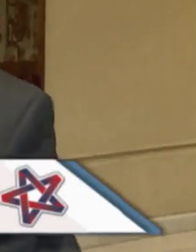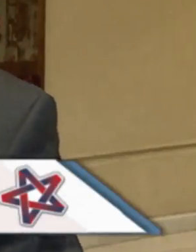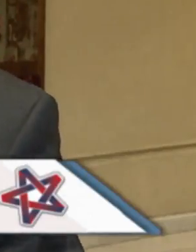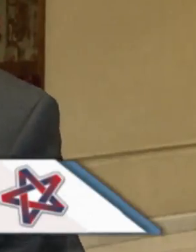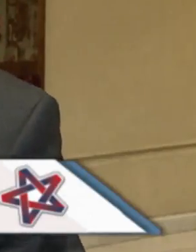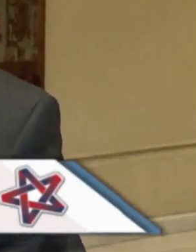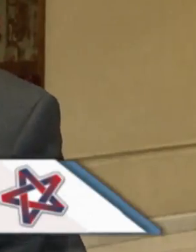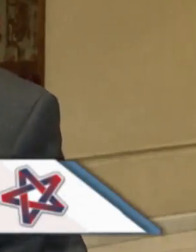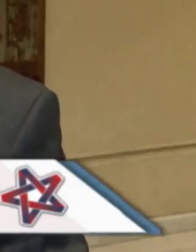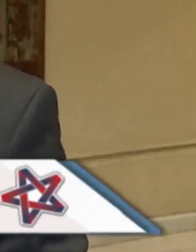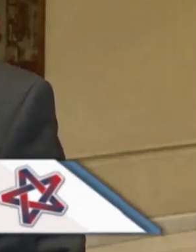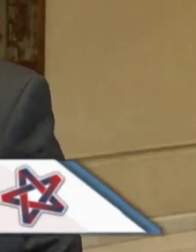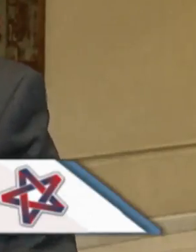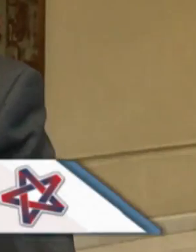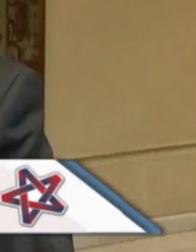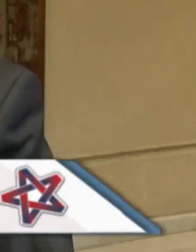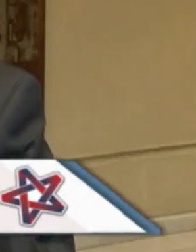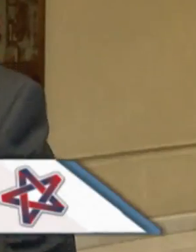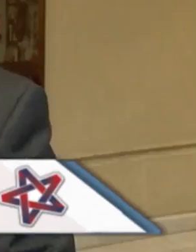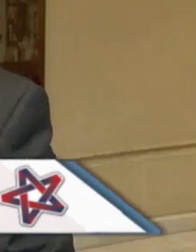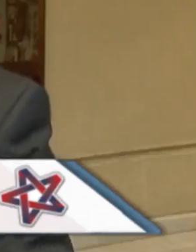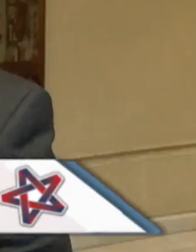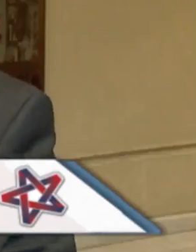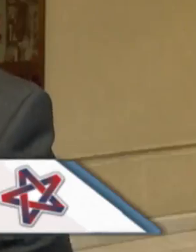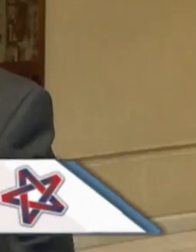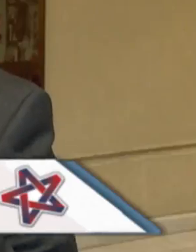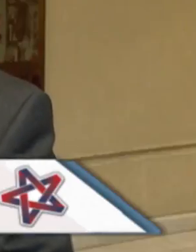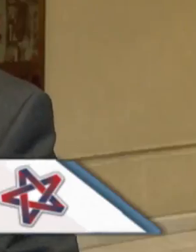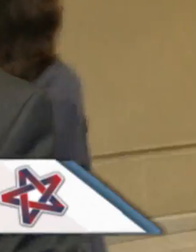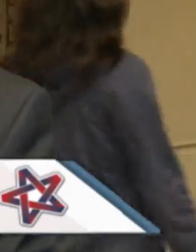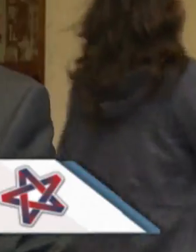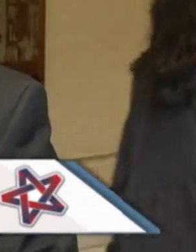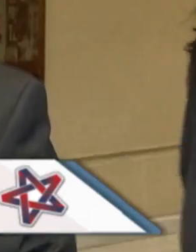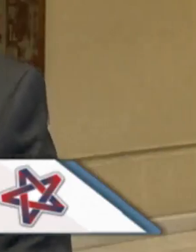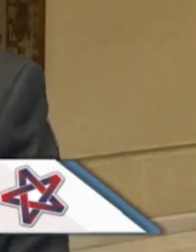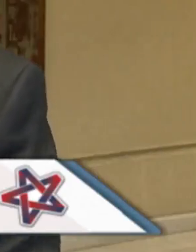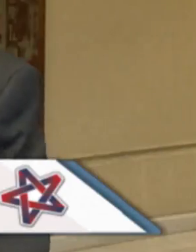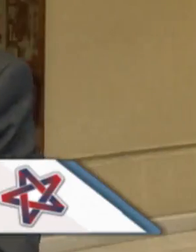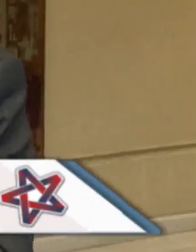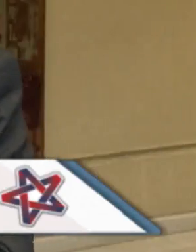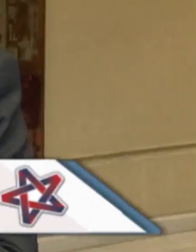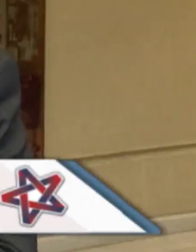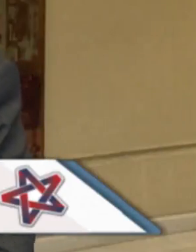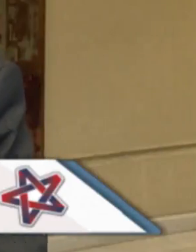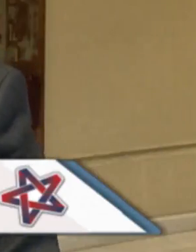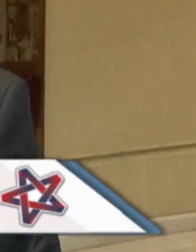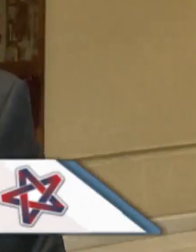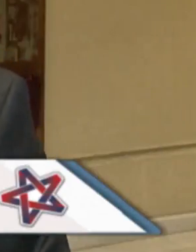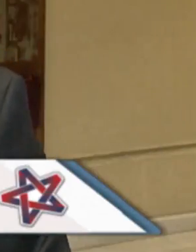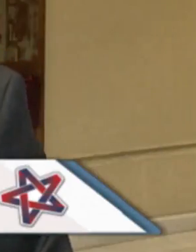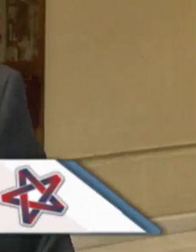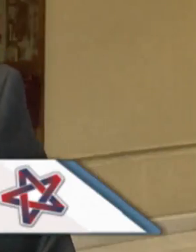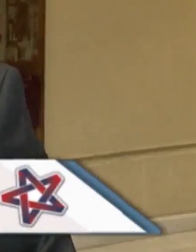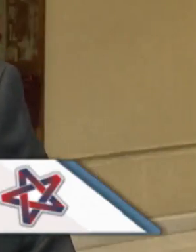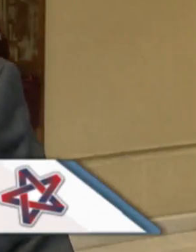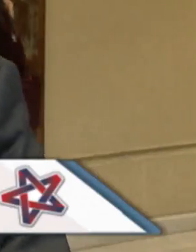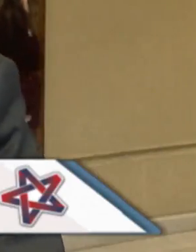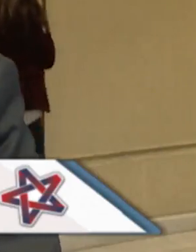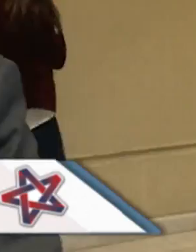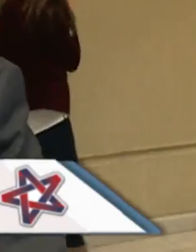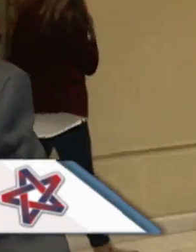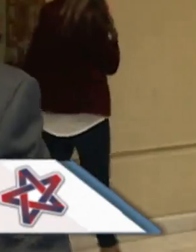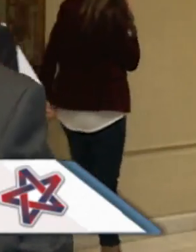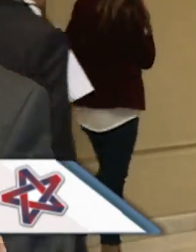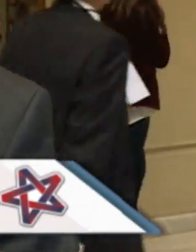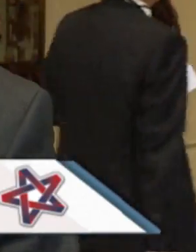le pierde el ticket aunque el estacionamiento sepa cuánto tiempo usted estuvo porque tienen cómo reconocer la patente le